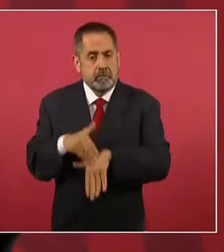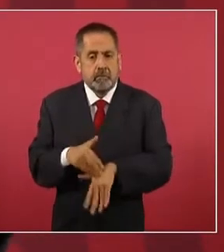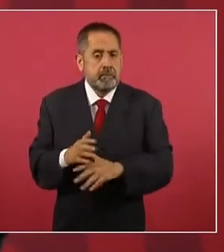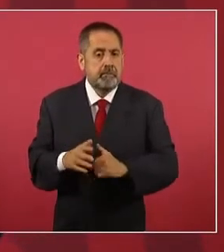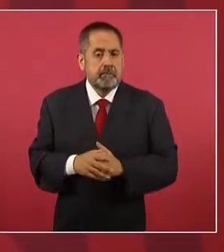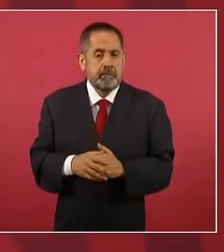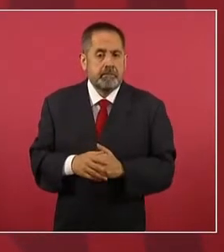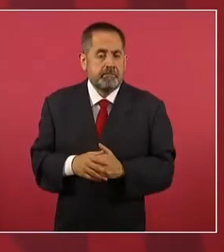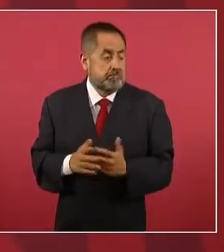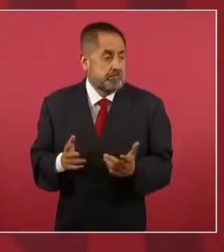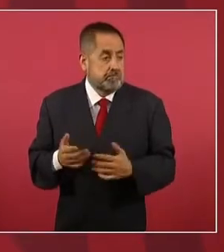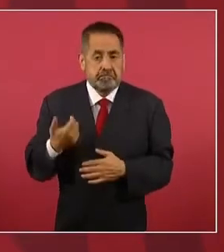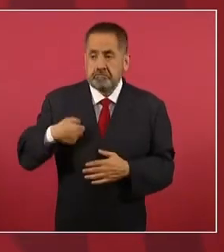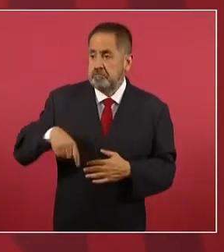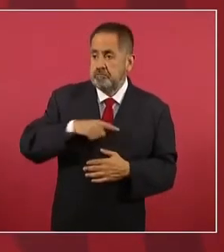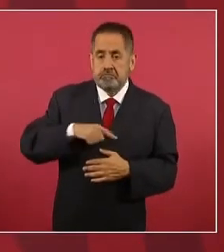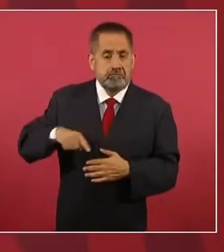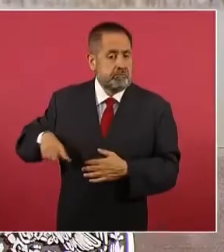y nosotros